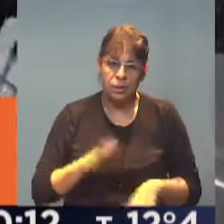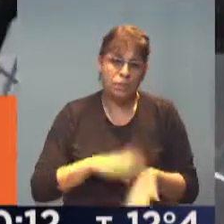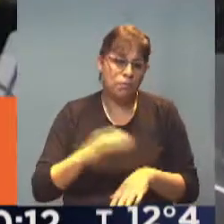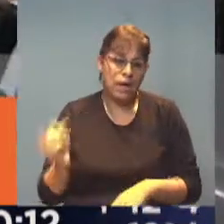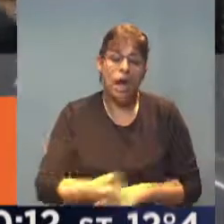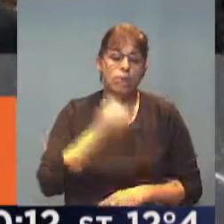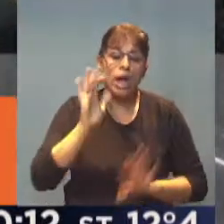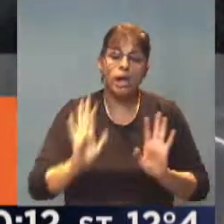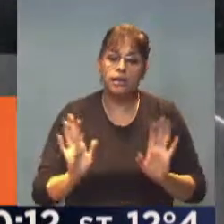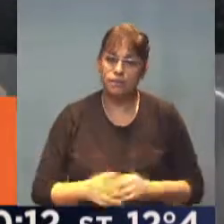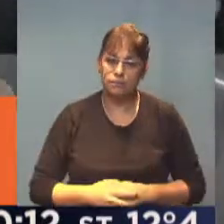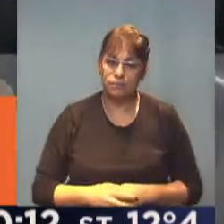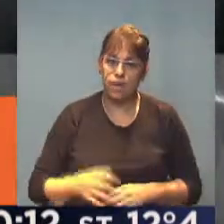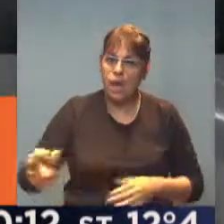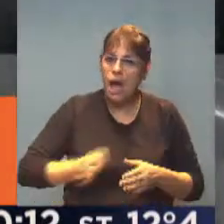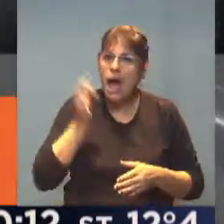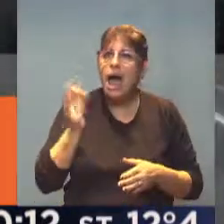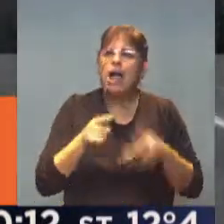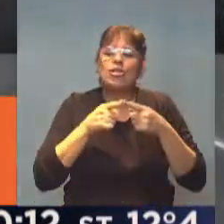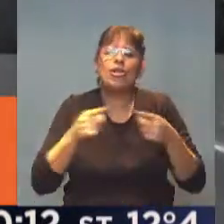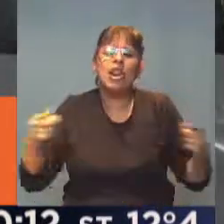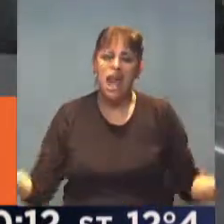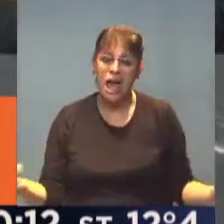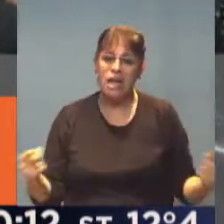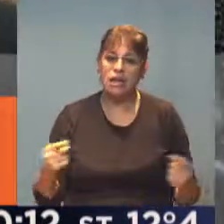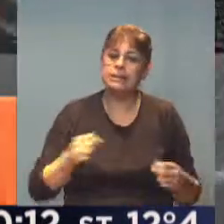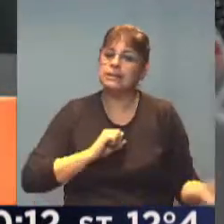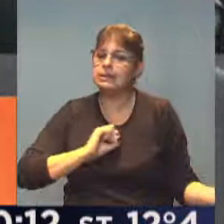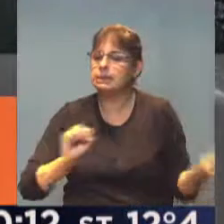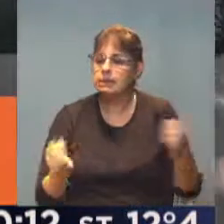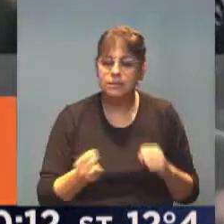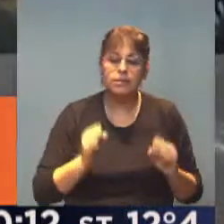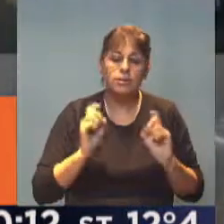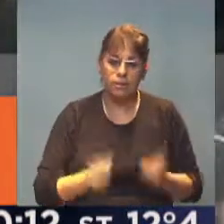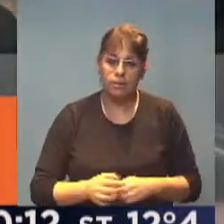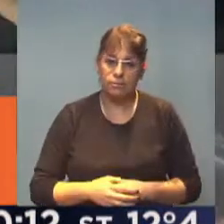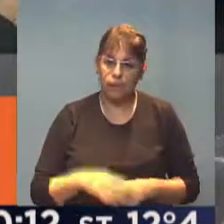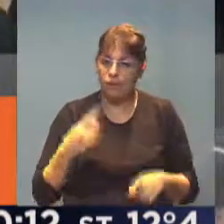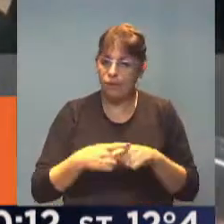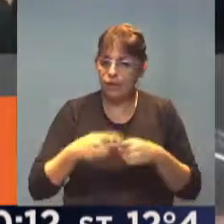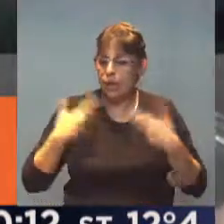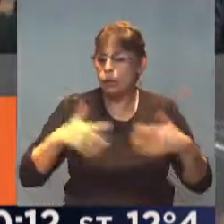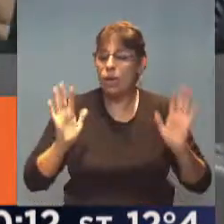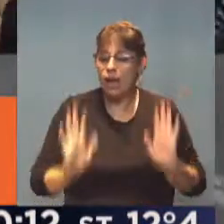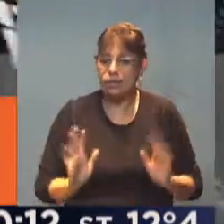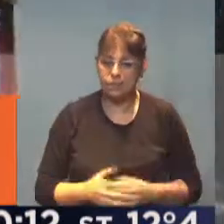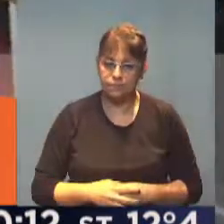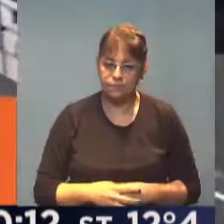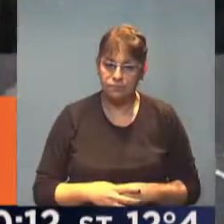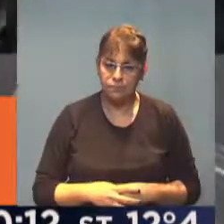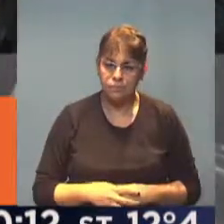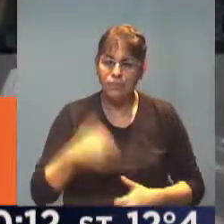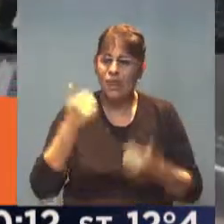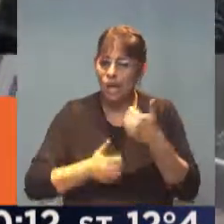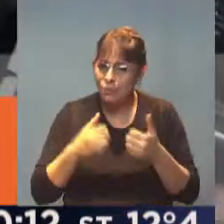campeones. Tuvimos un año muy largo que fue muy estresante, pero nada, lo festejamos normal. Como se festeja. ¿La dureza del